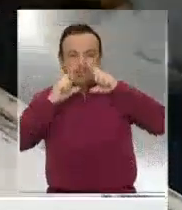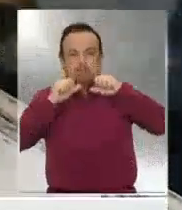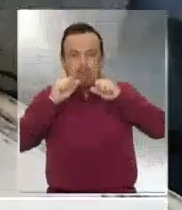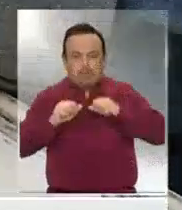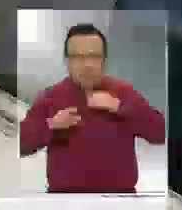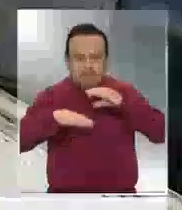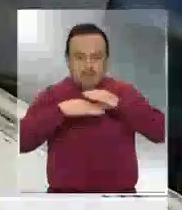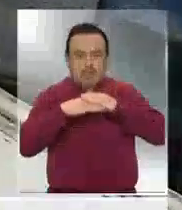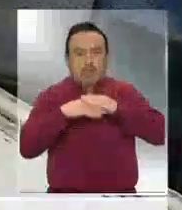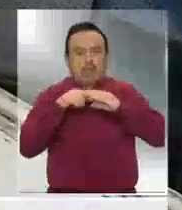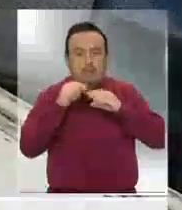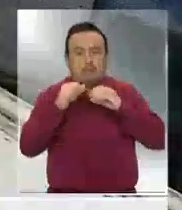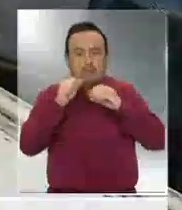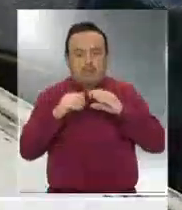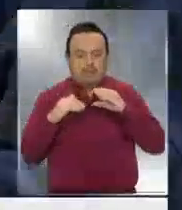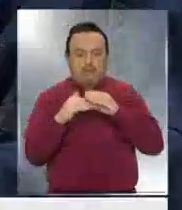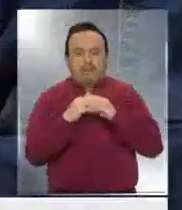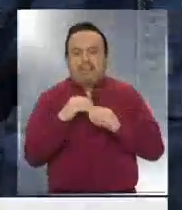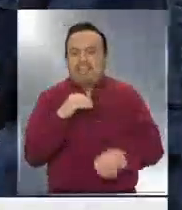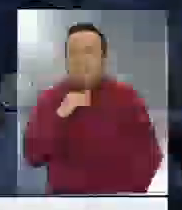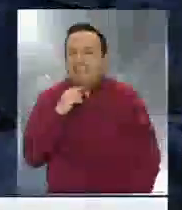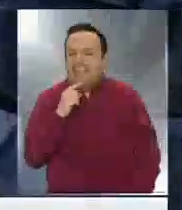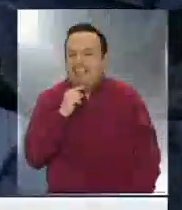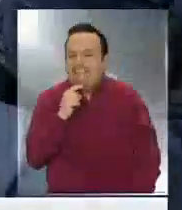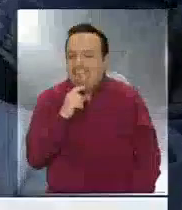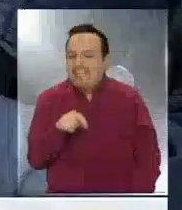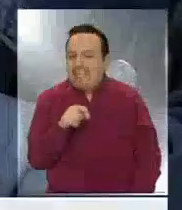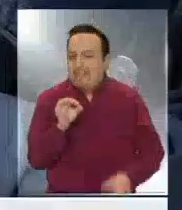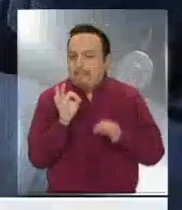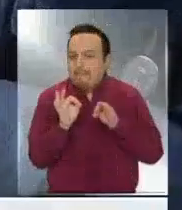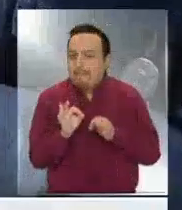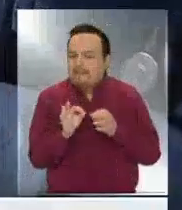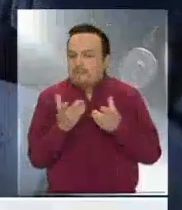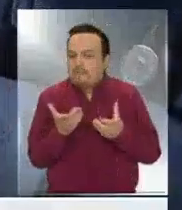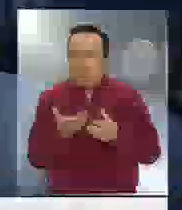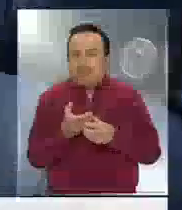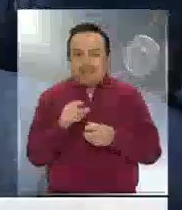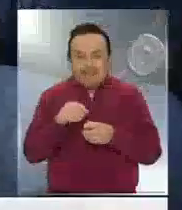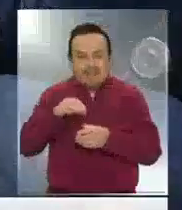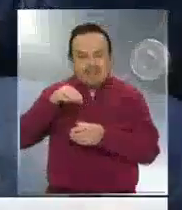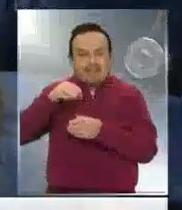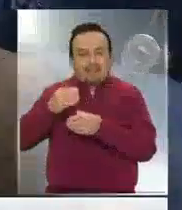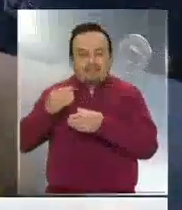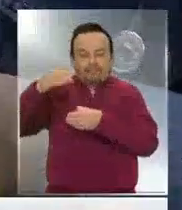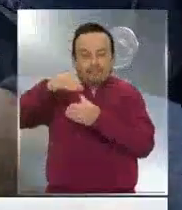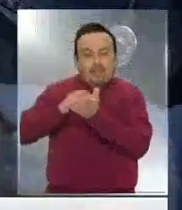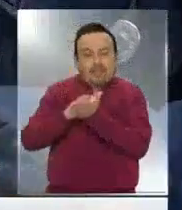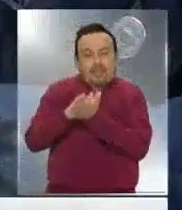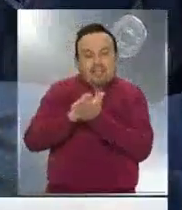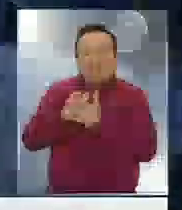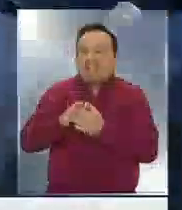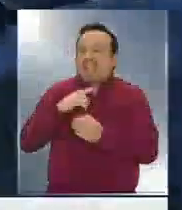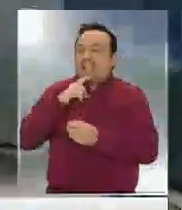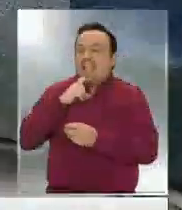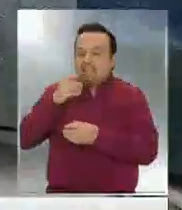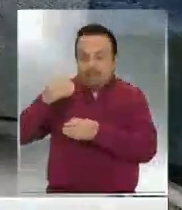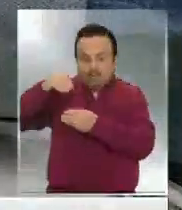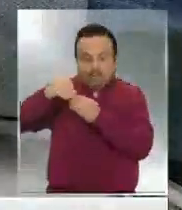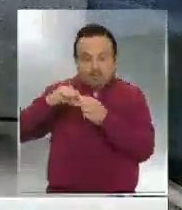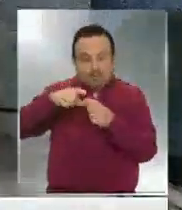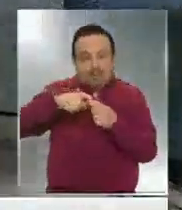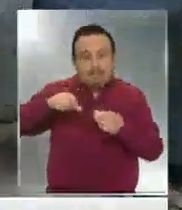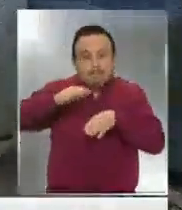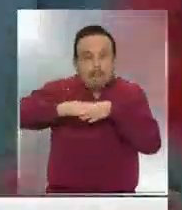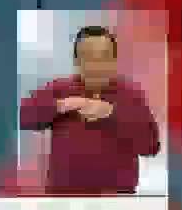puede introducir un filtro de café para brindar mayor protección. Con eso, mientras no se humedezca,